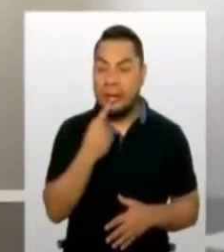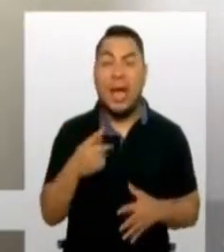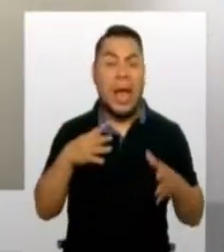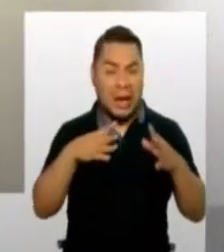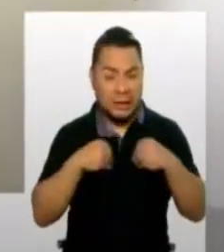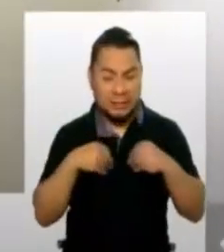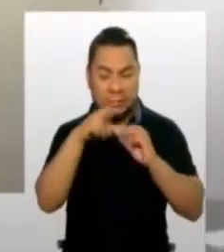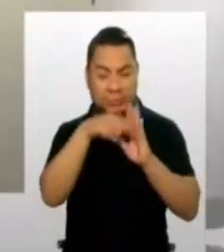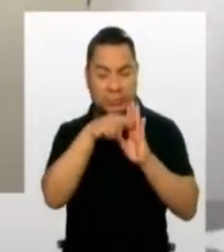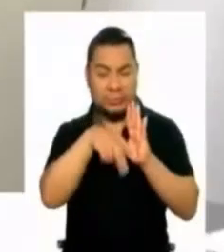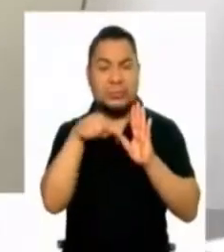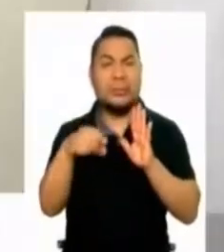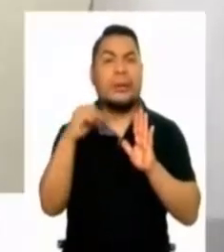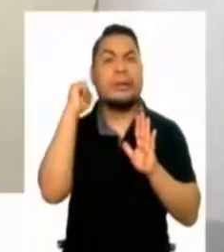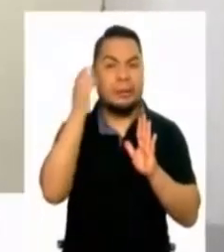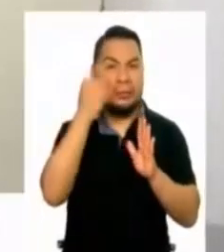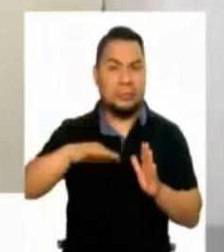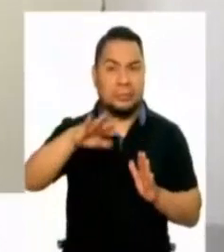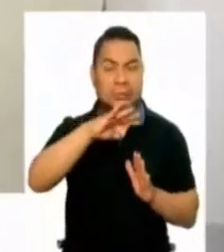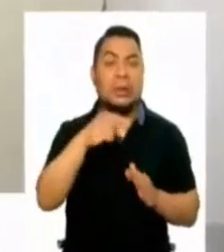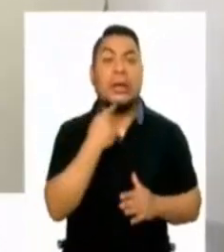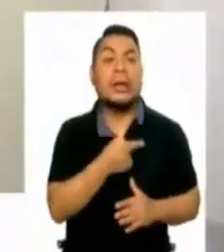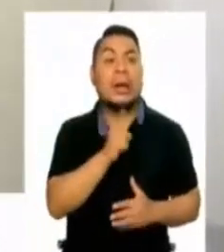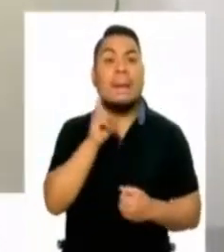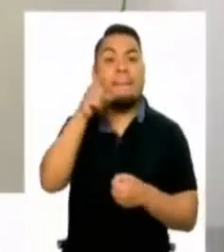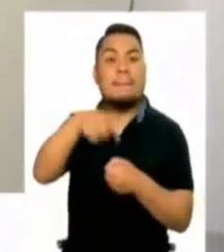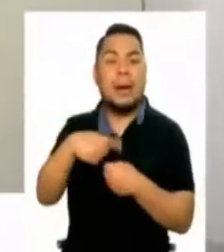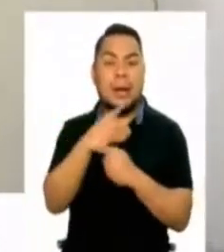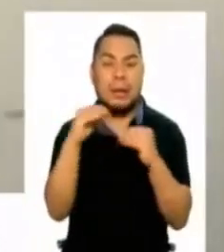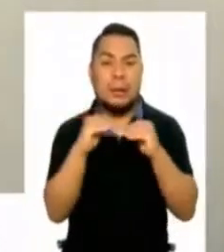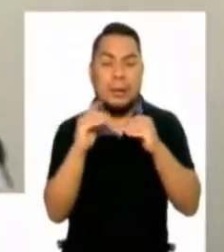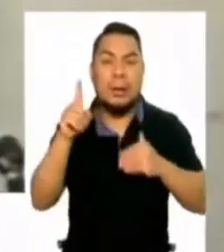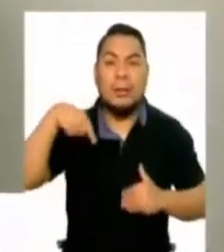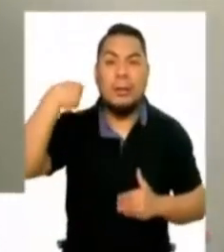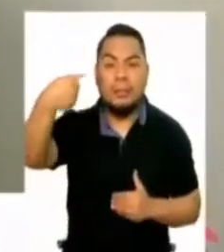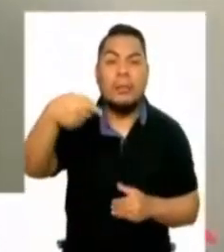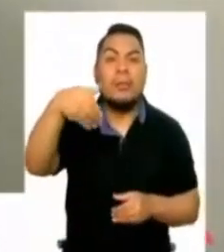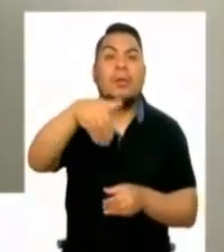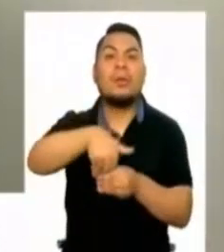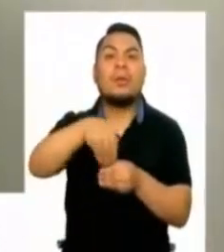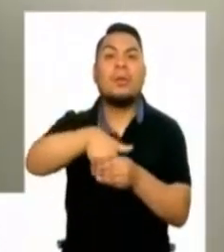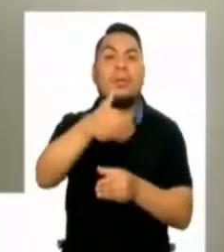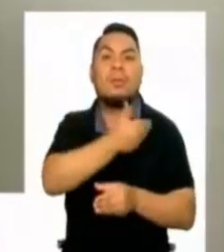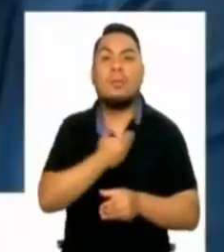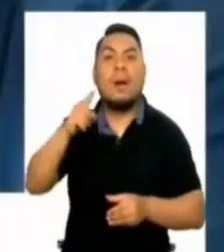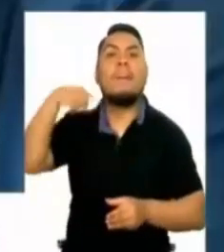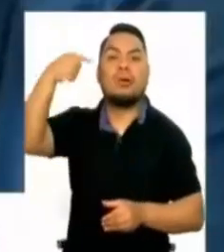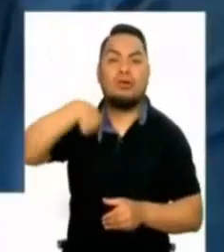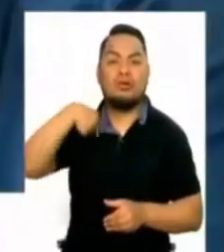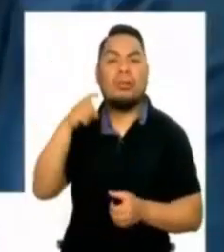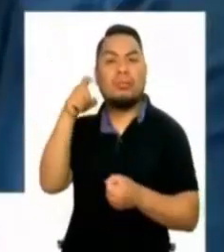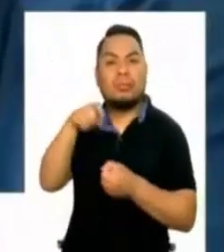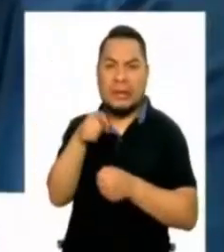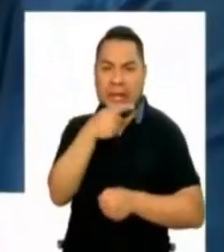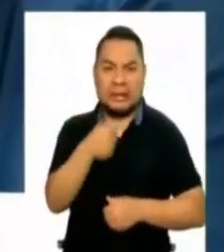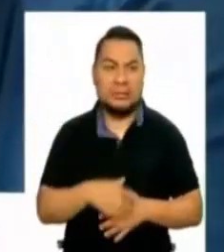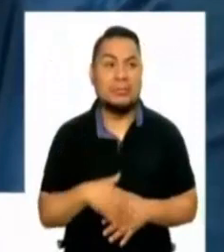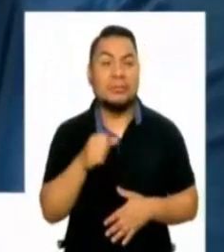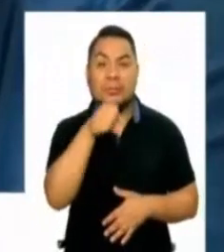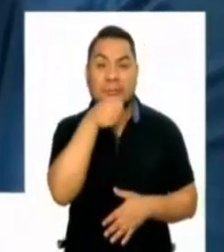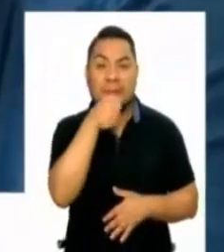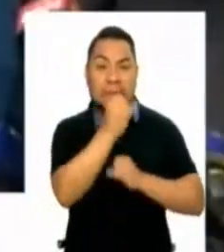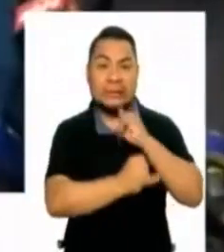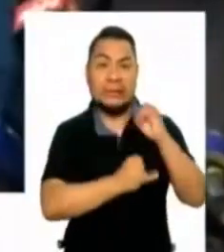las reglas del Estado de Derecho y que participará de forma democrática en los próximos comicios generales. Ante la prensa